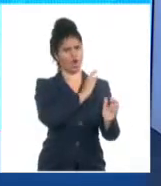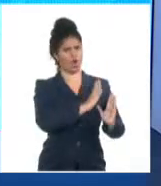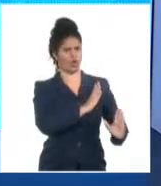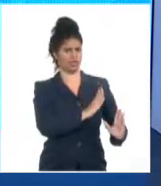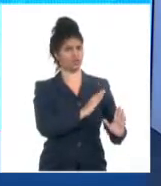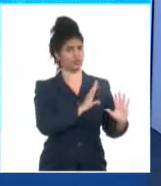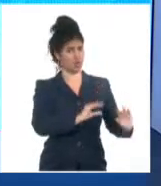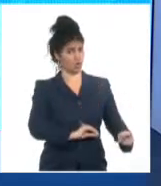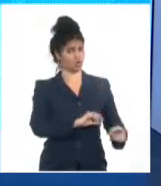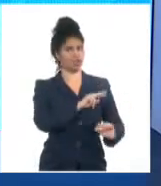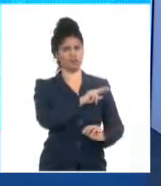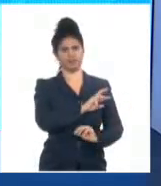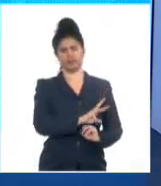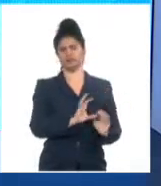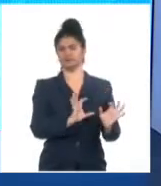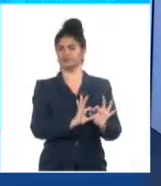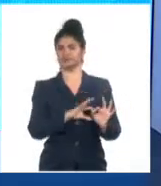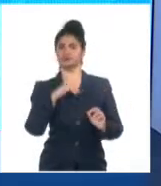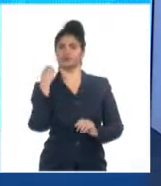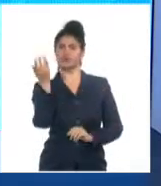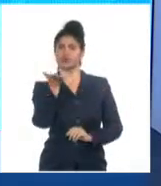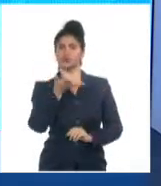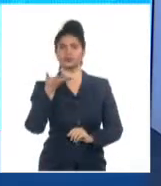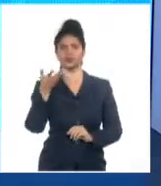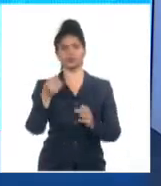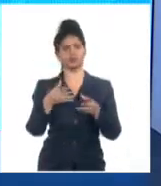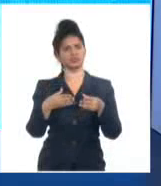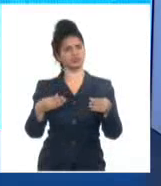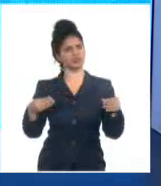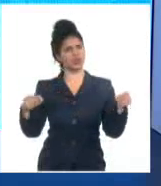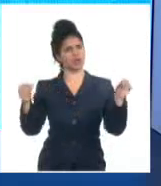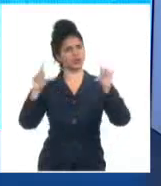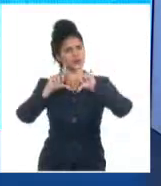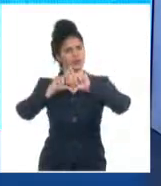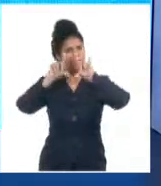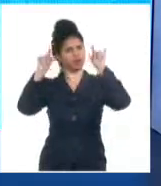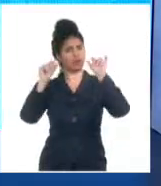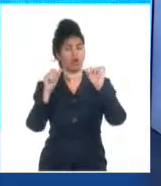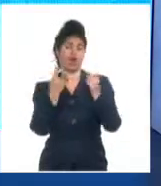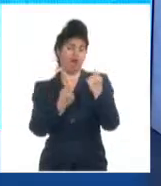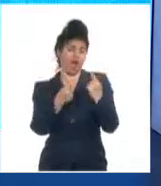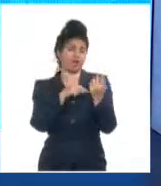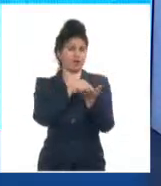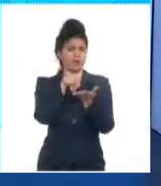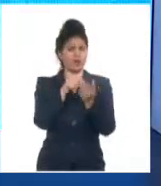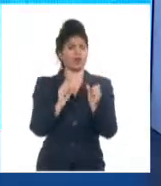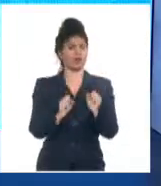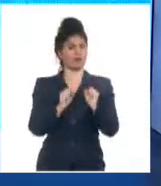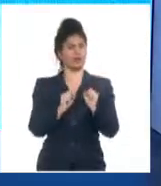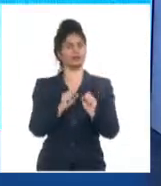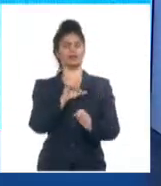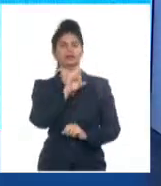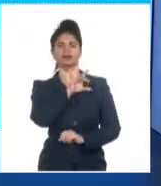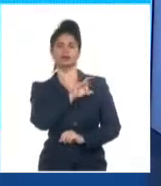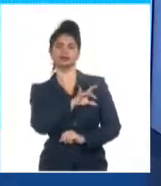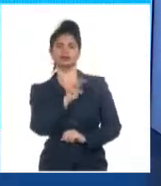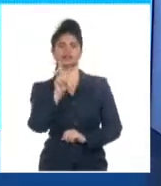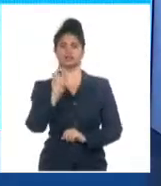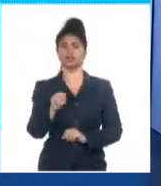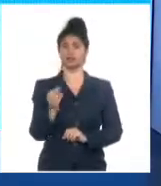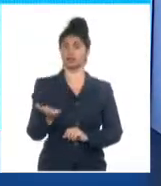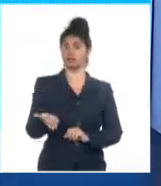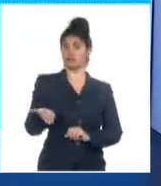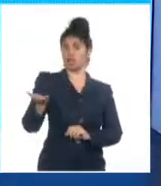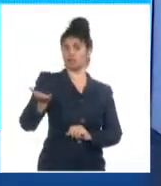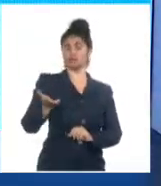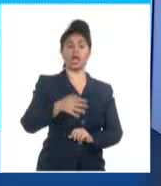Los vientos entre el nordeste y el este en toda Cuba, algo fuertes con velocidades entre 15, 30 kilómetros por hora hasta 35 en